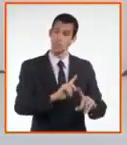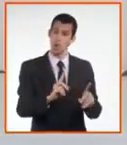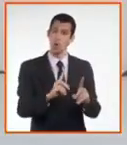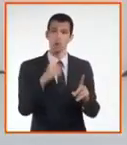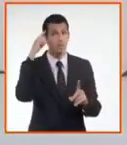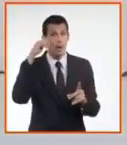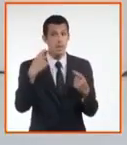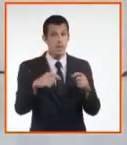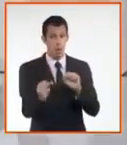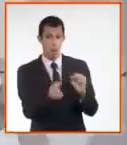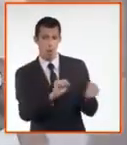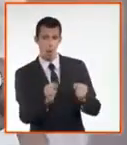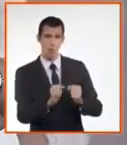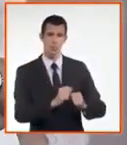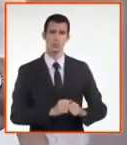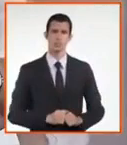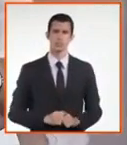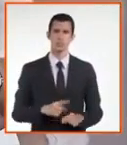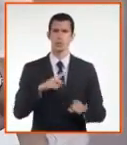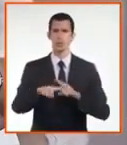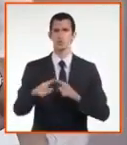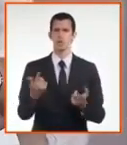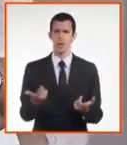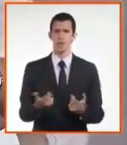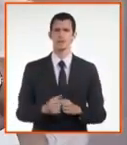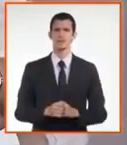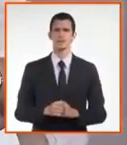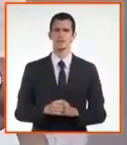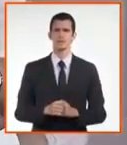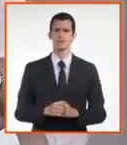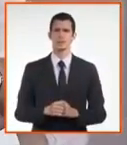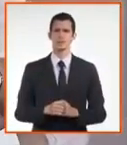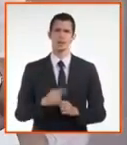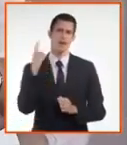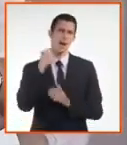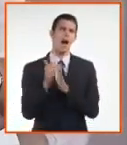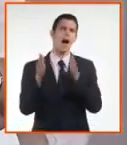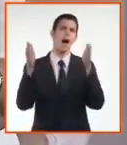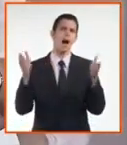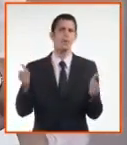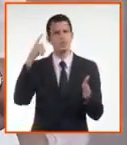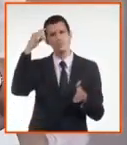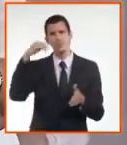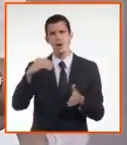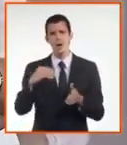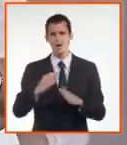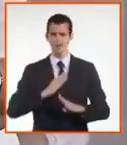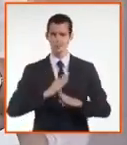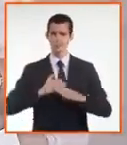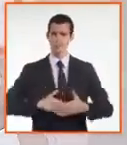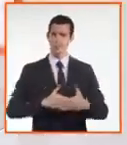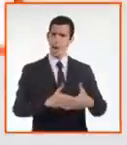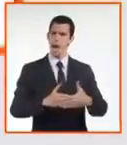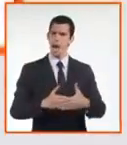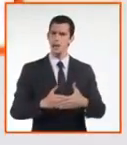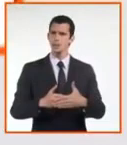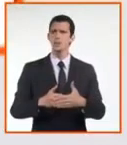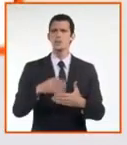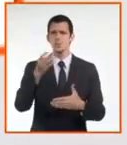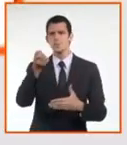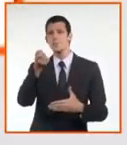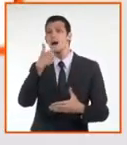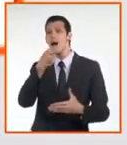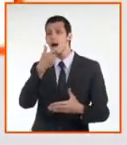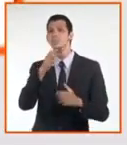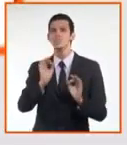orales que han estado ha afectado a todo el año fue impostergable la parada de la planta para el proceso inversionista y es una es una producción